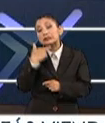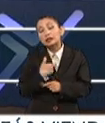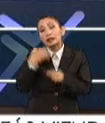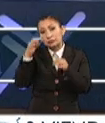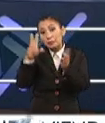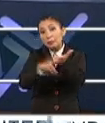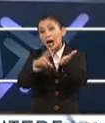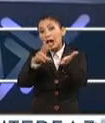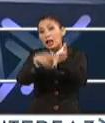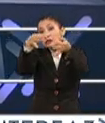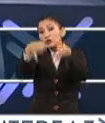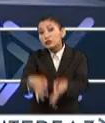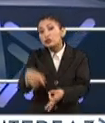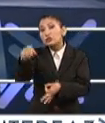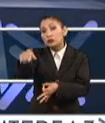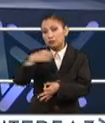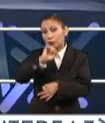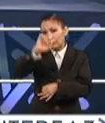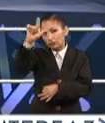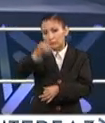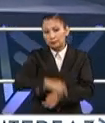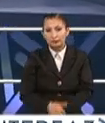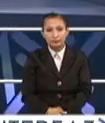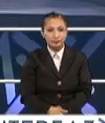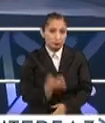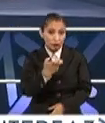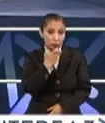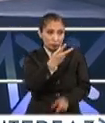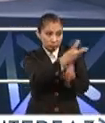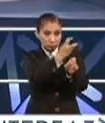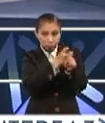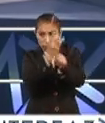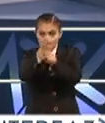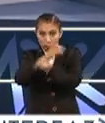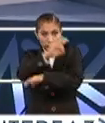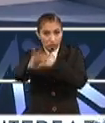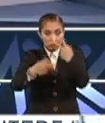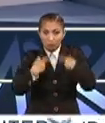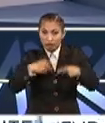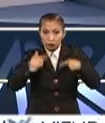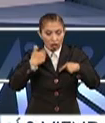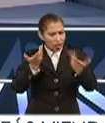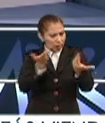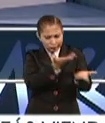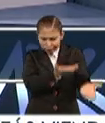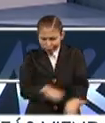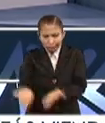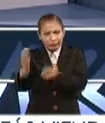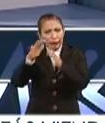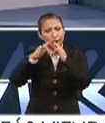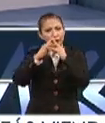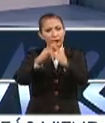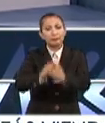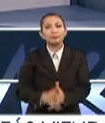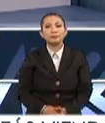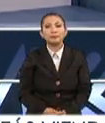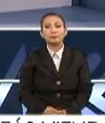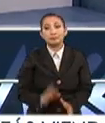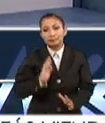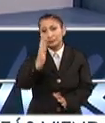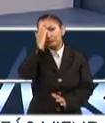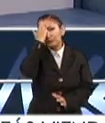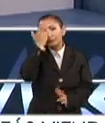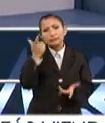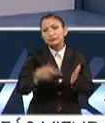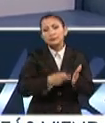respuesta validada justamente de un profesional. Por eso es que invitamos a todos a que asistan a la feria. Muy bien, pues